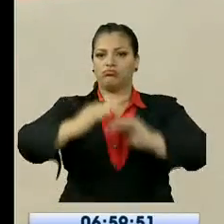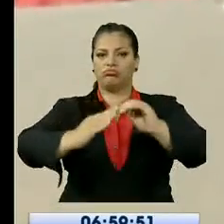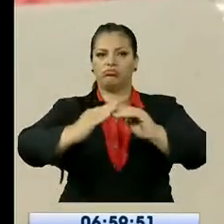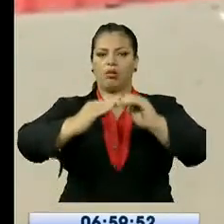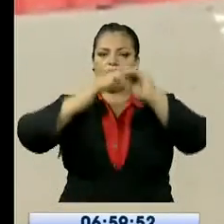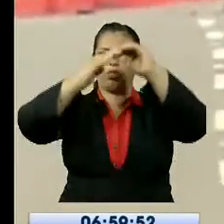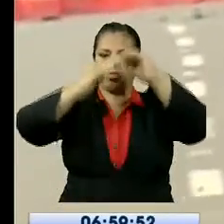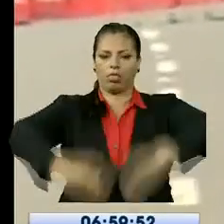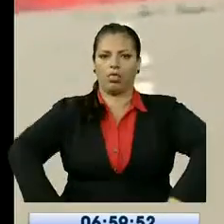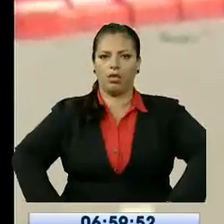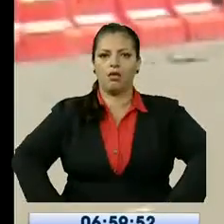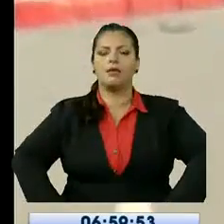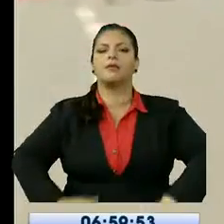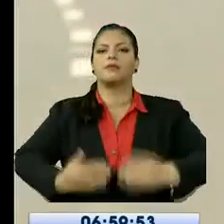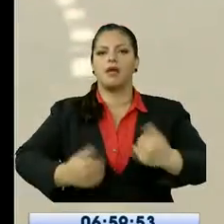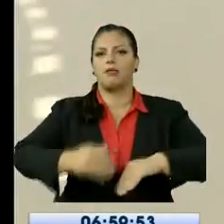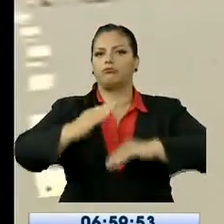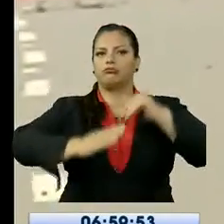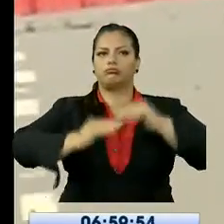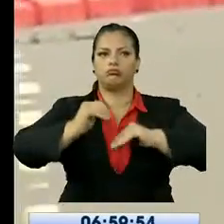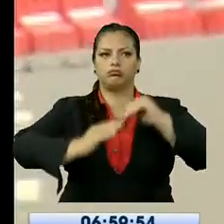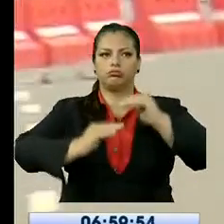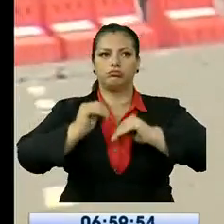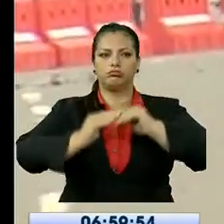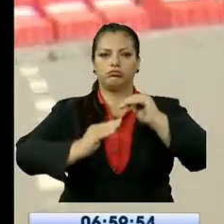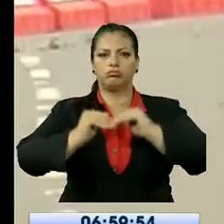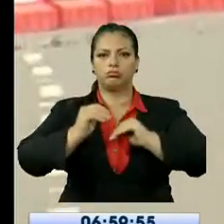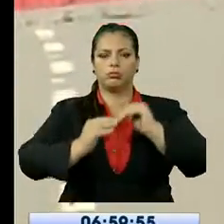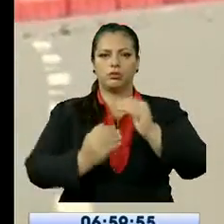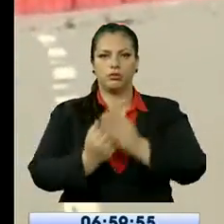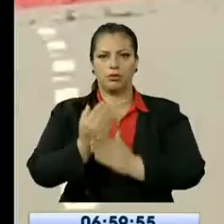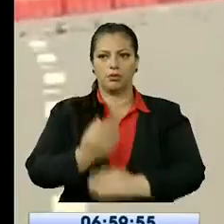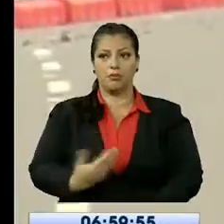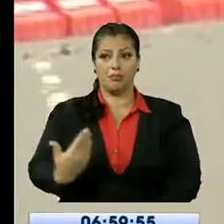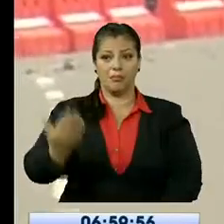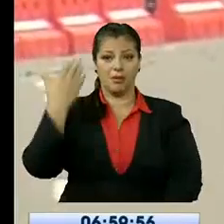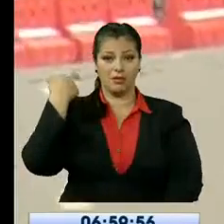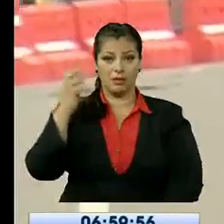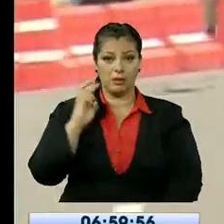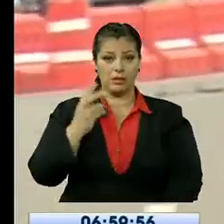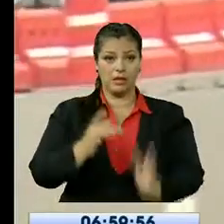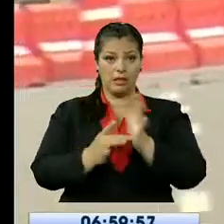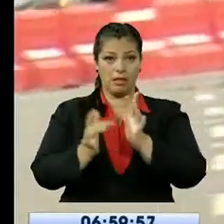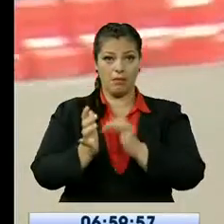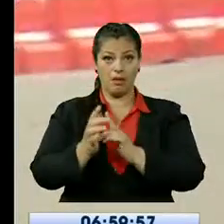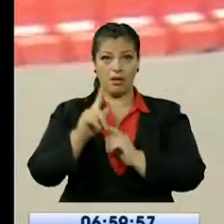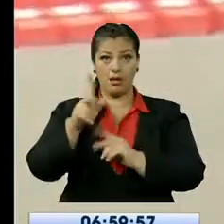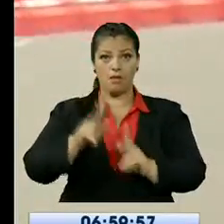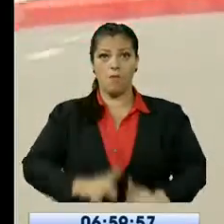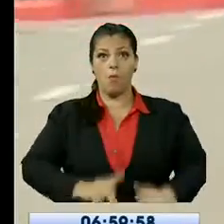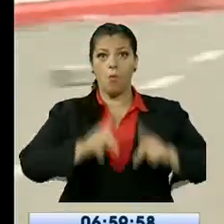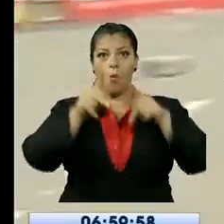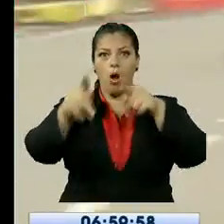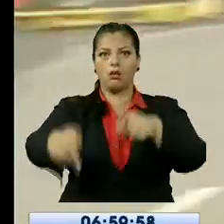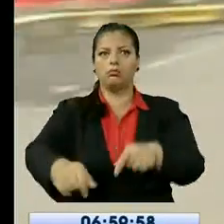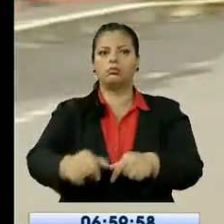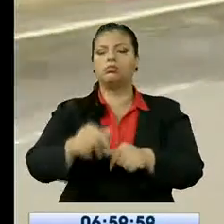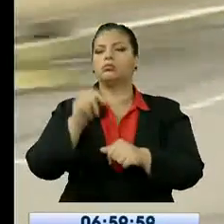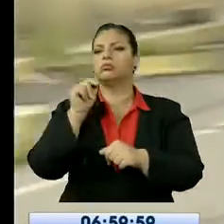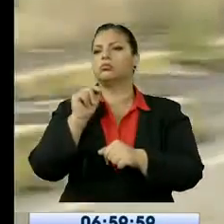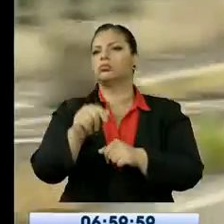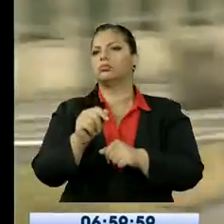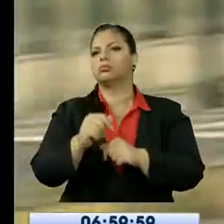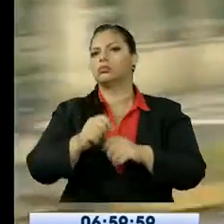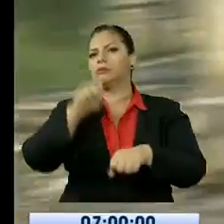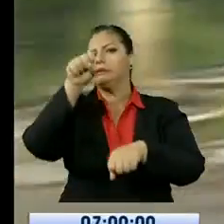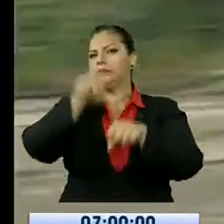resultó afectado en el terremoto del pasado 16 de abril y cuyos trabajos avanzan a tal punto